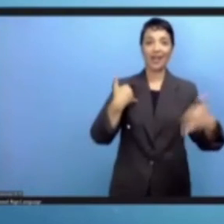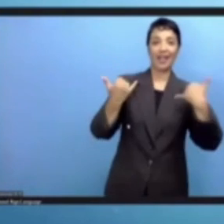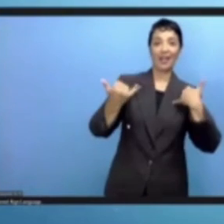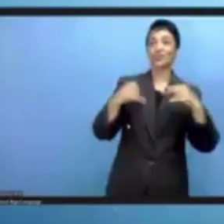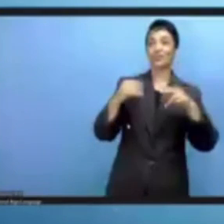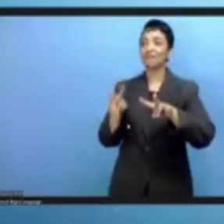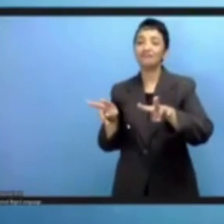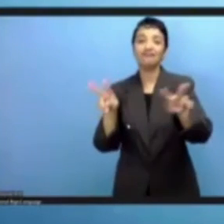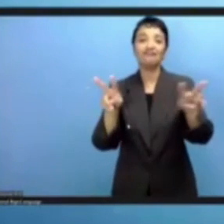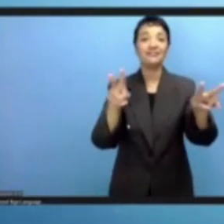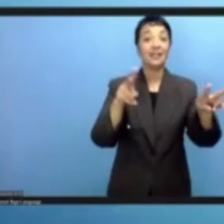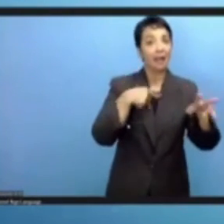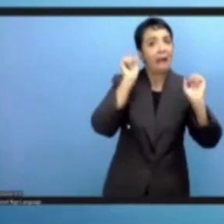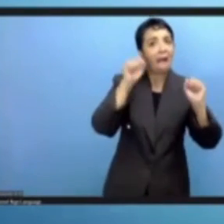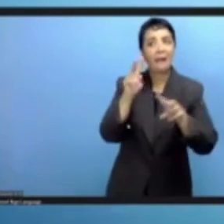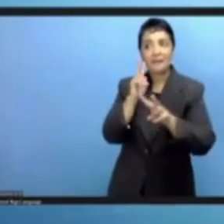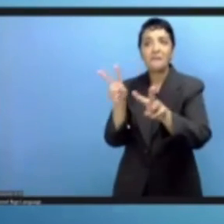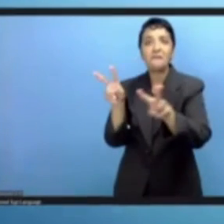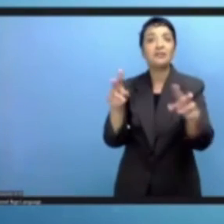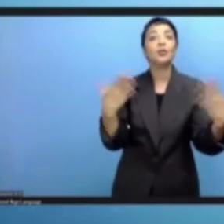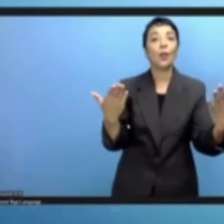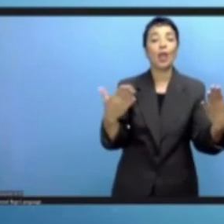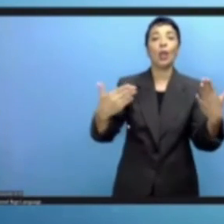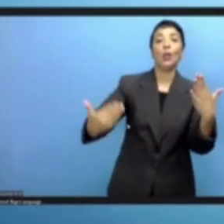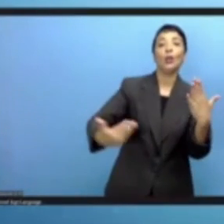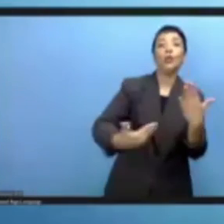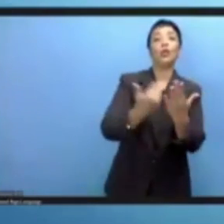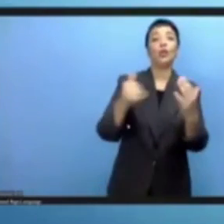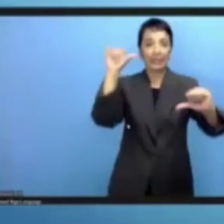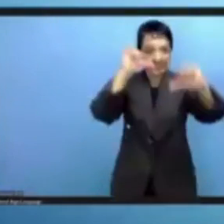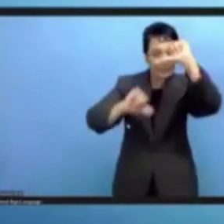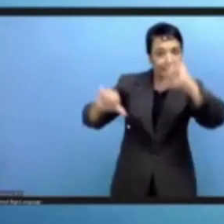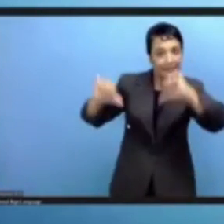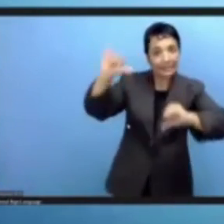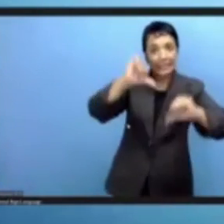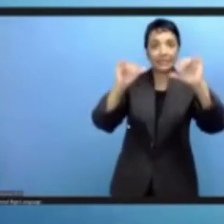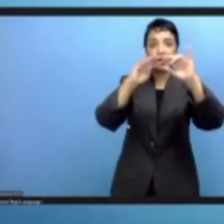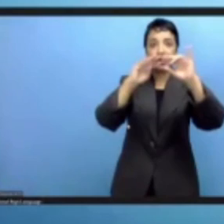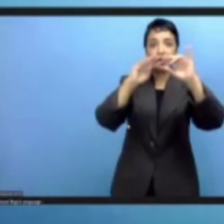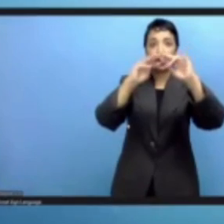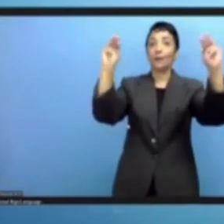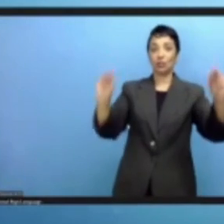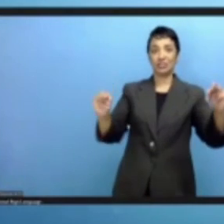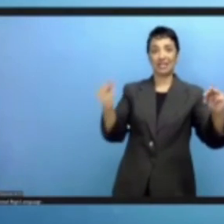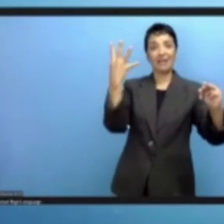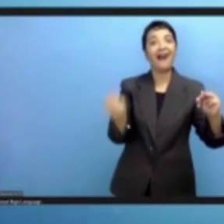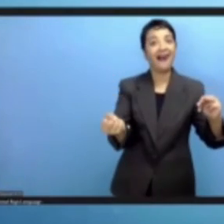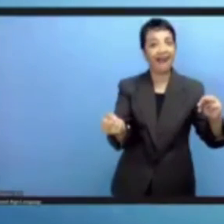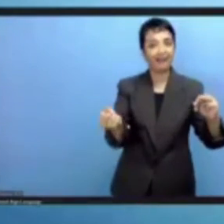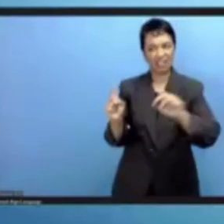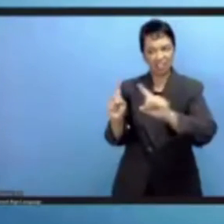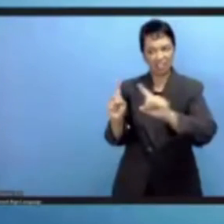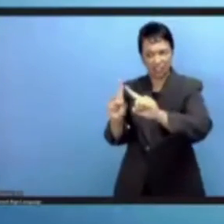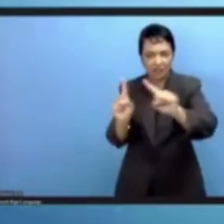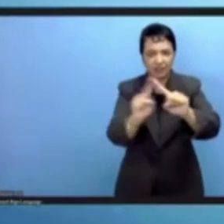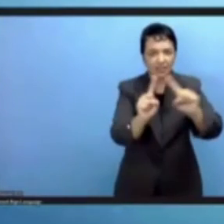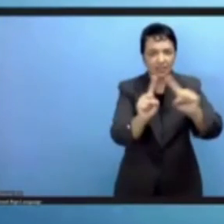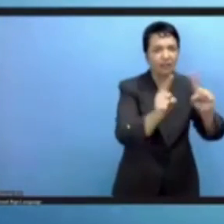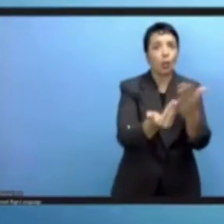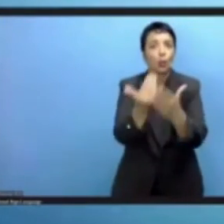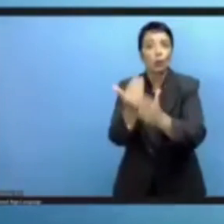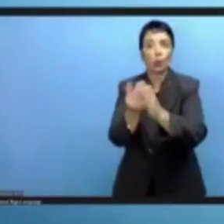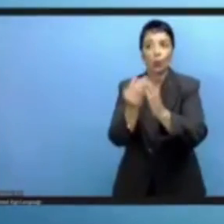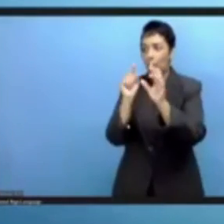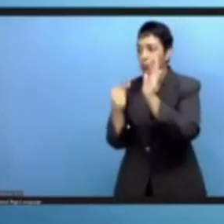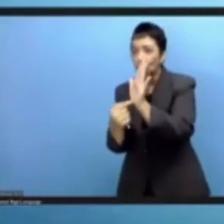foro de gobernanza de el internet de la ONU que tengan una hermosa estadía en Etiopía y los aliento